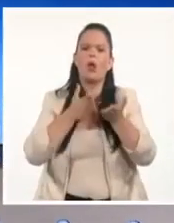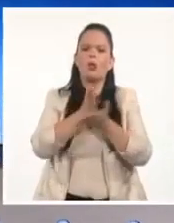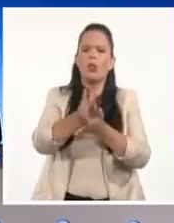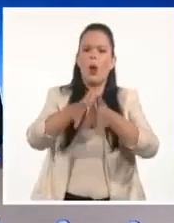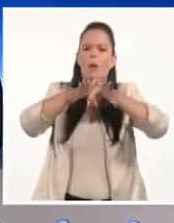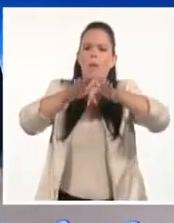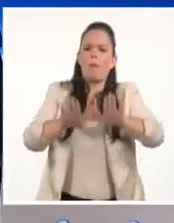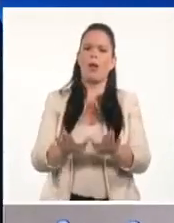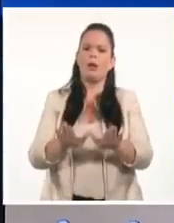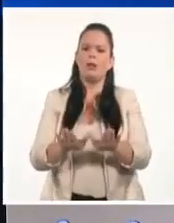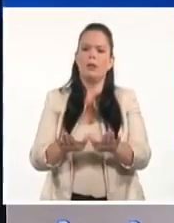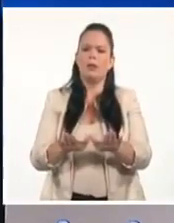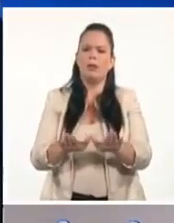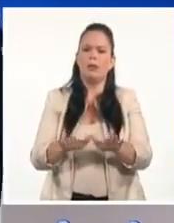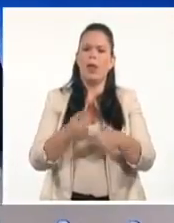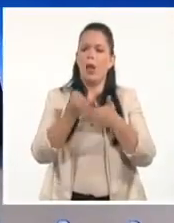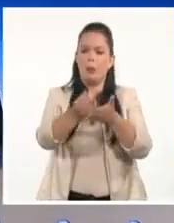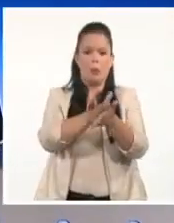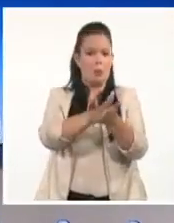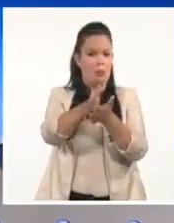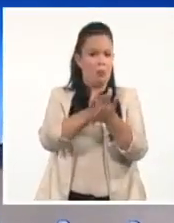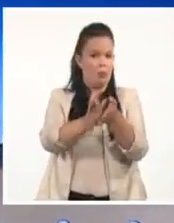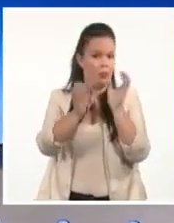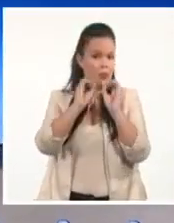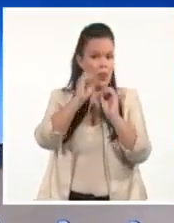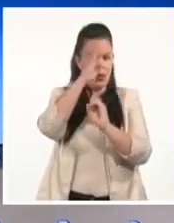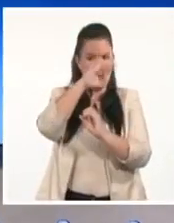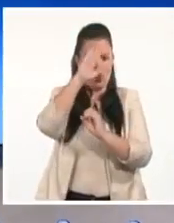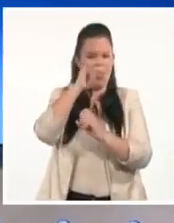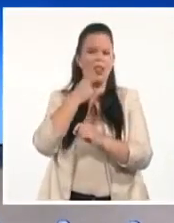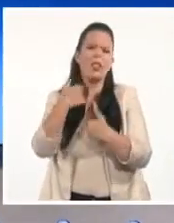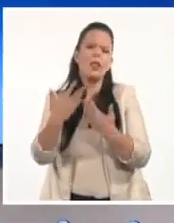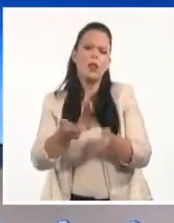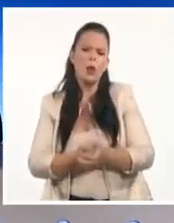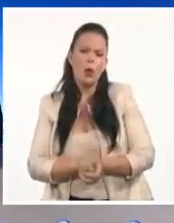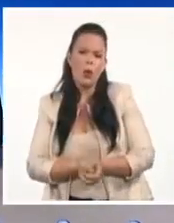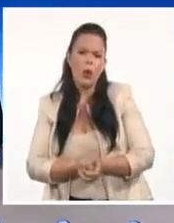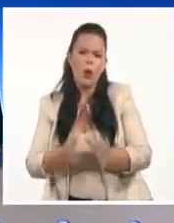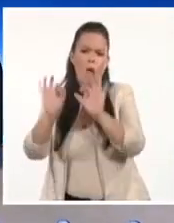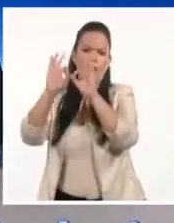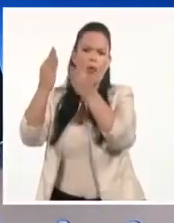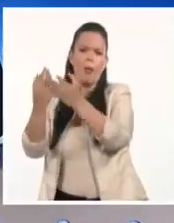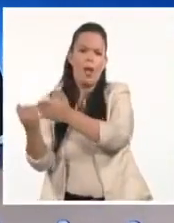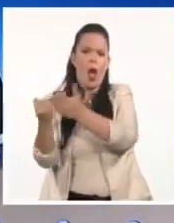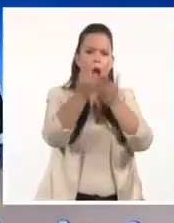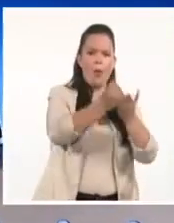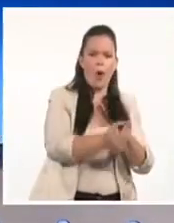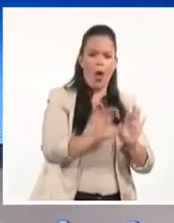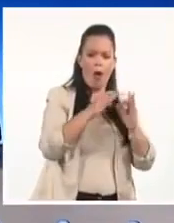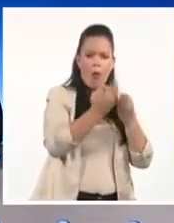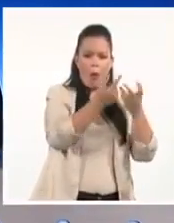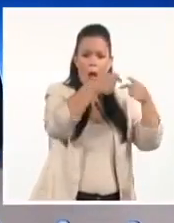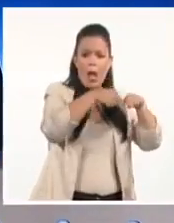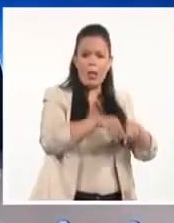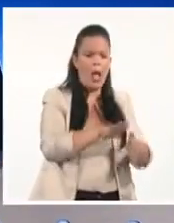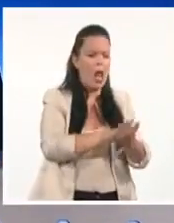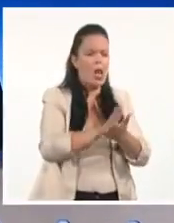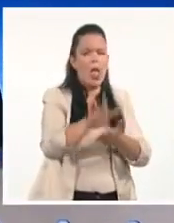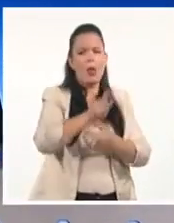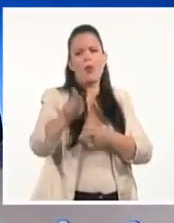Su inacción respecto a Cuba, dijo que de remesas nada, que el gobierno se queda con ella, su inacción tiene la